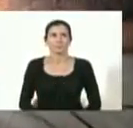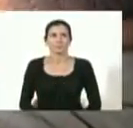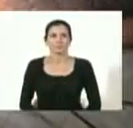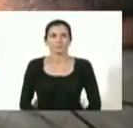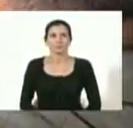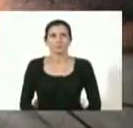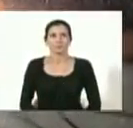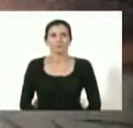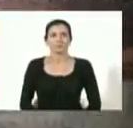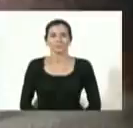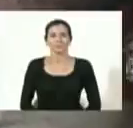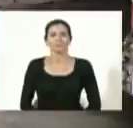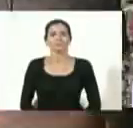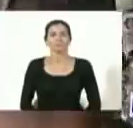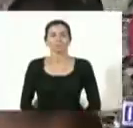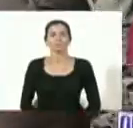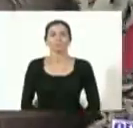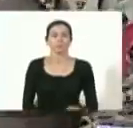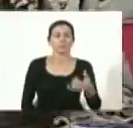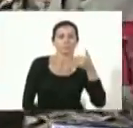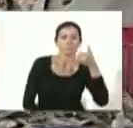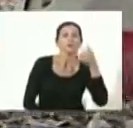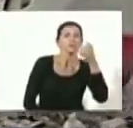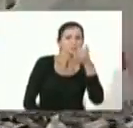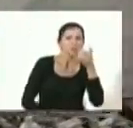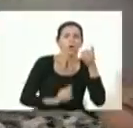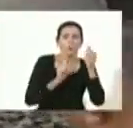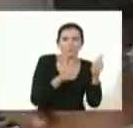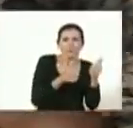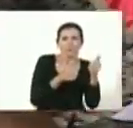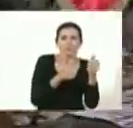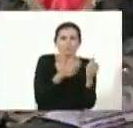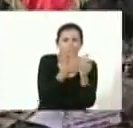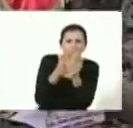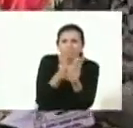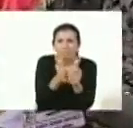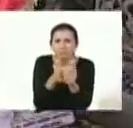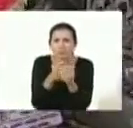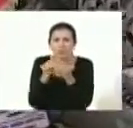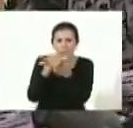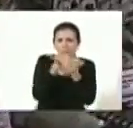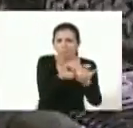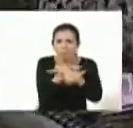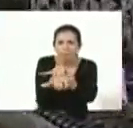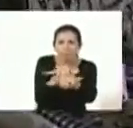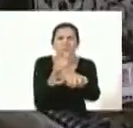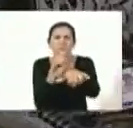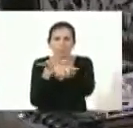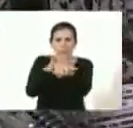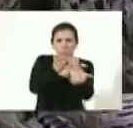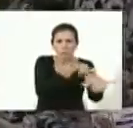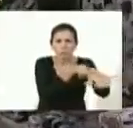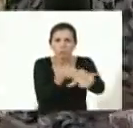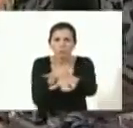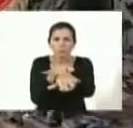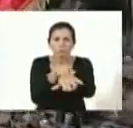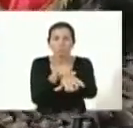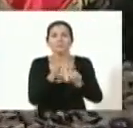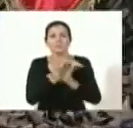Pechora recibido, iniciando seguimiento activo del aeronave hostil, fuego a su comando.